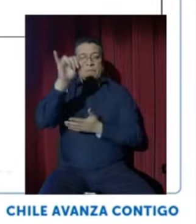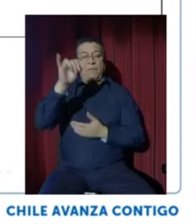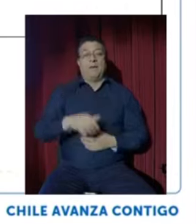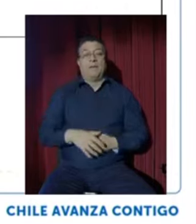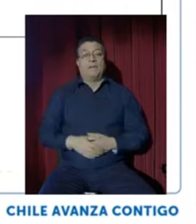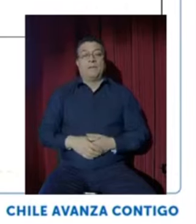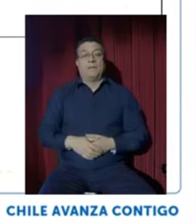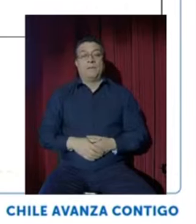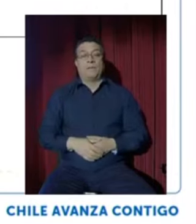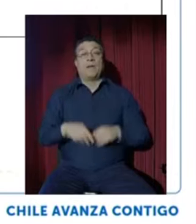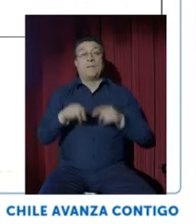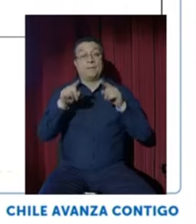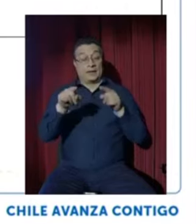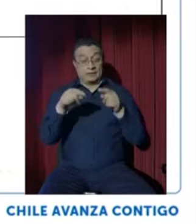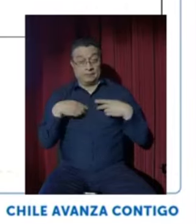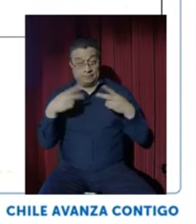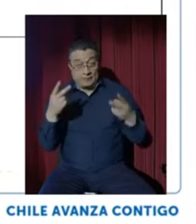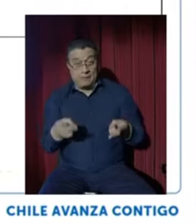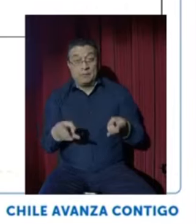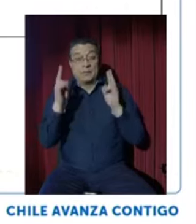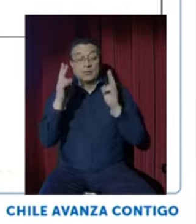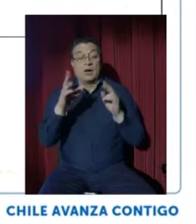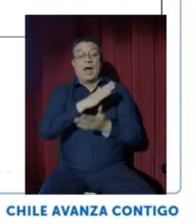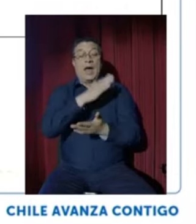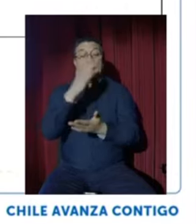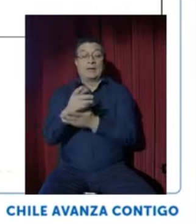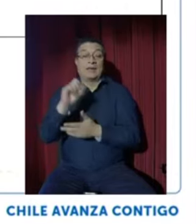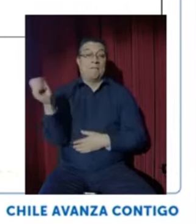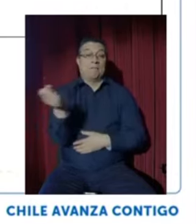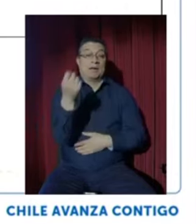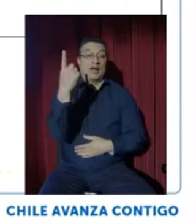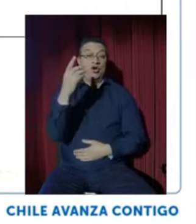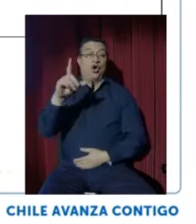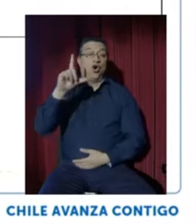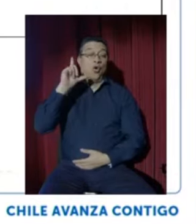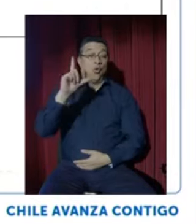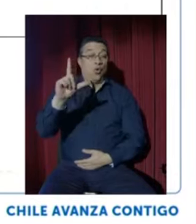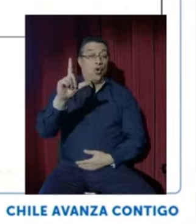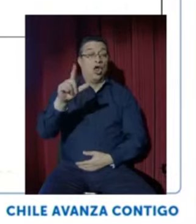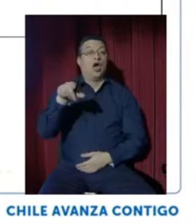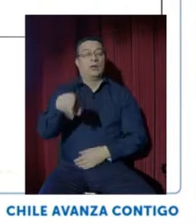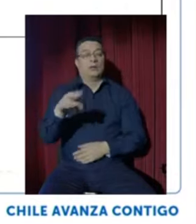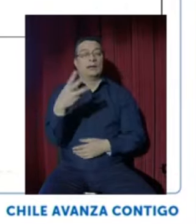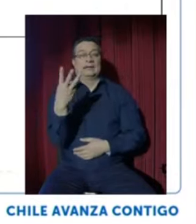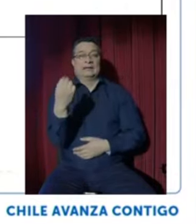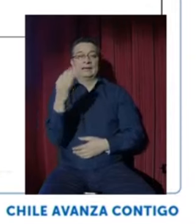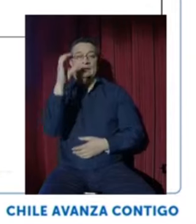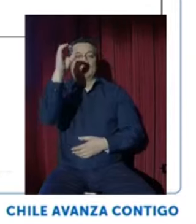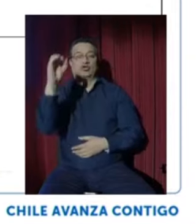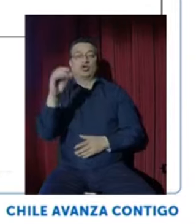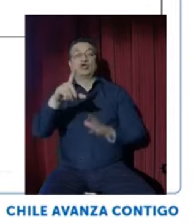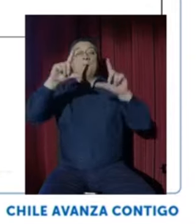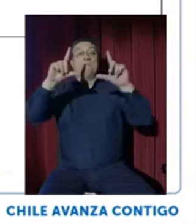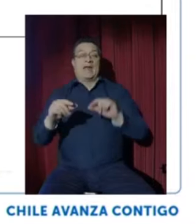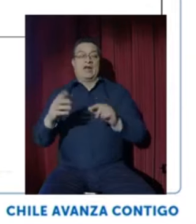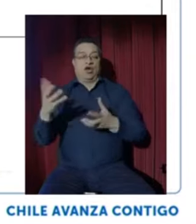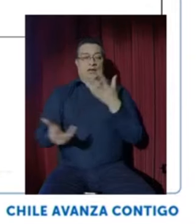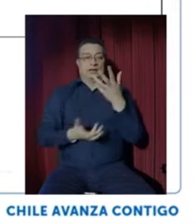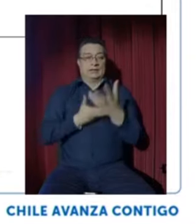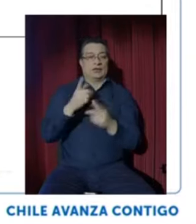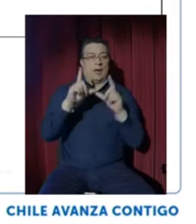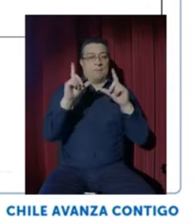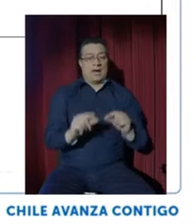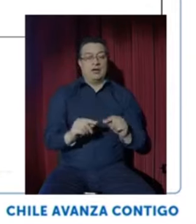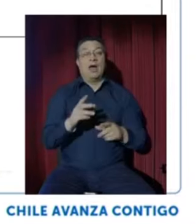esto eh permitió que hasta el 1 de Julio eh tengamos un 13 por menos de incendios ya